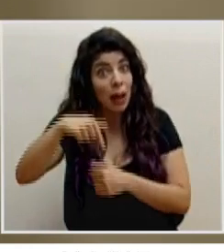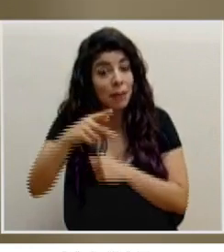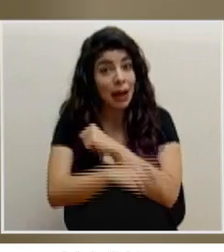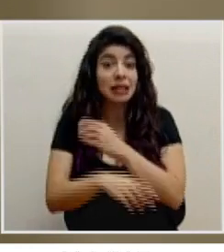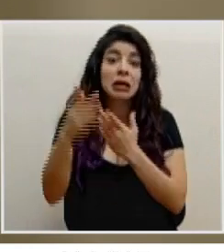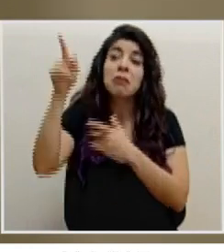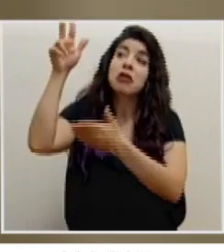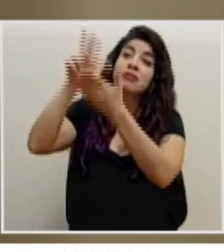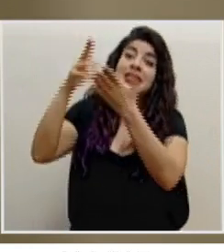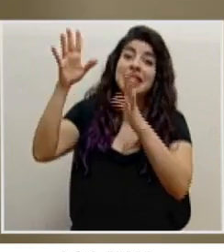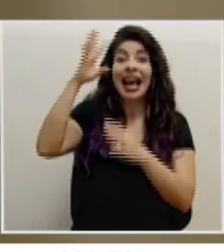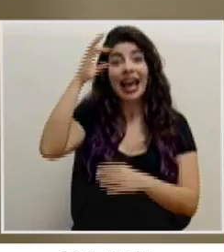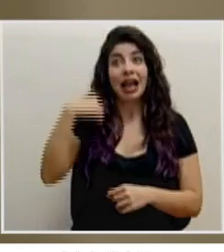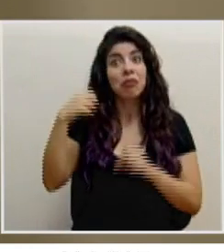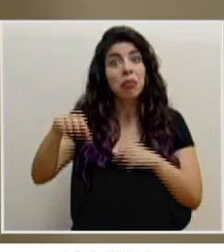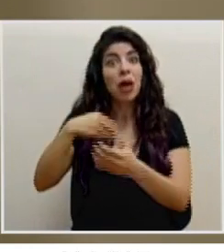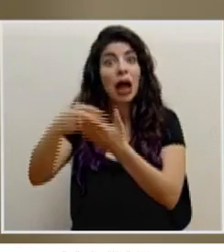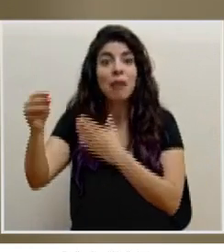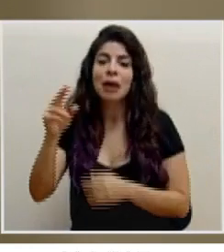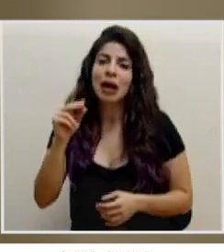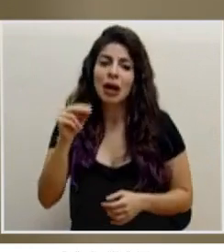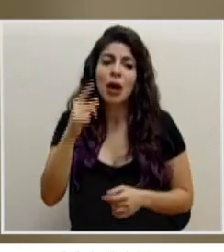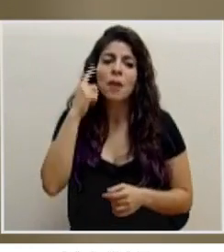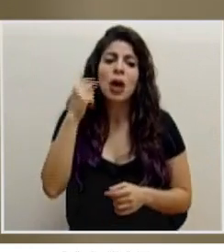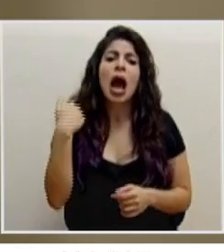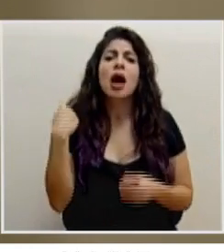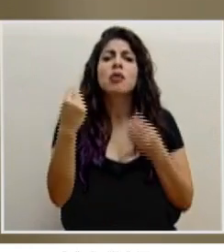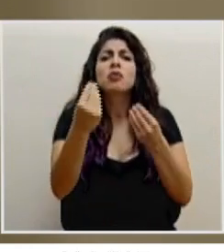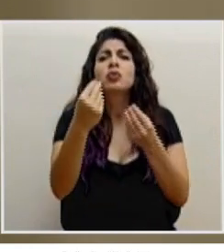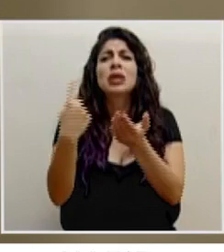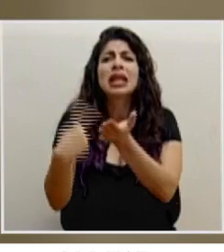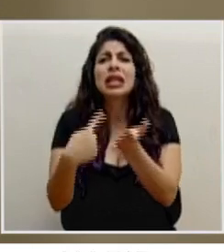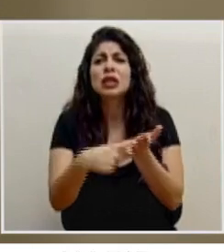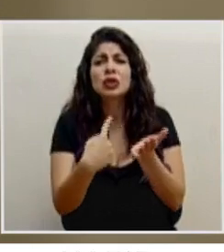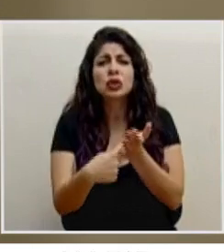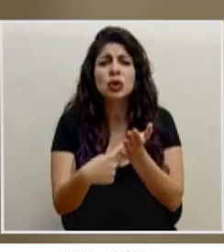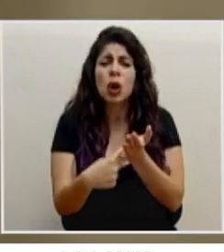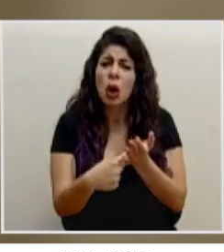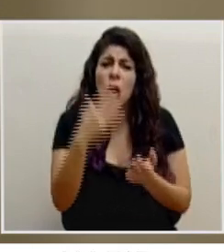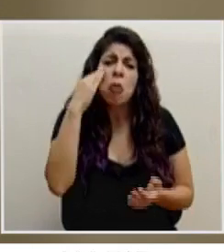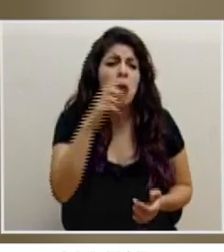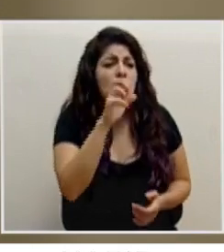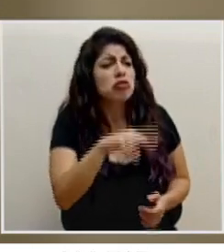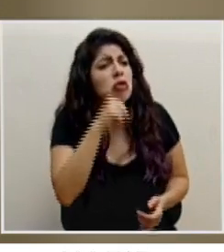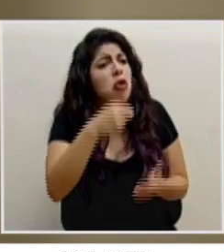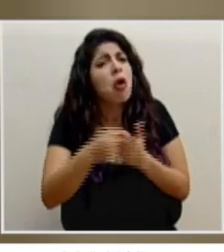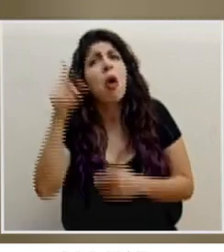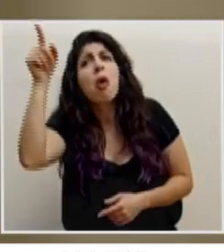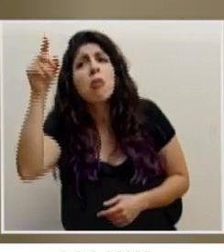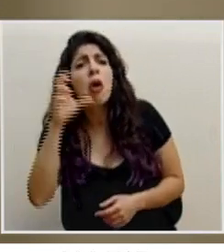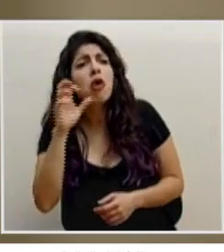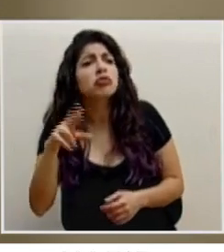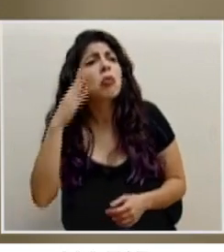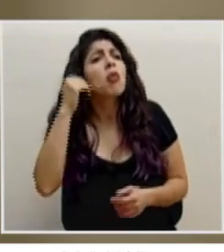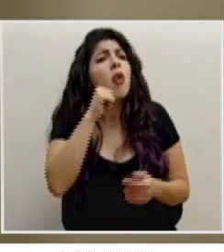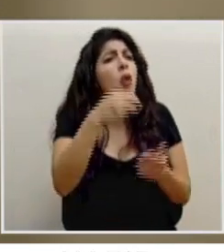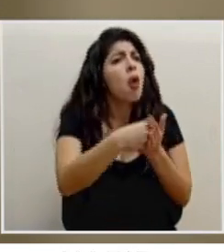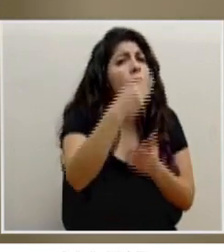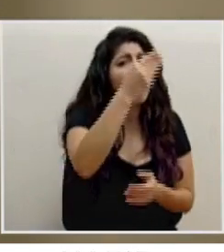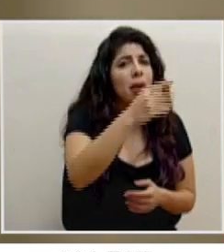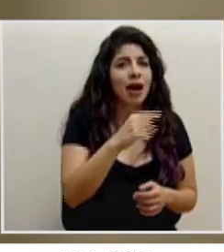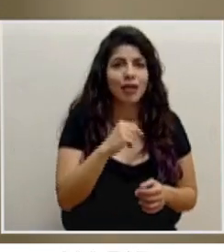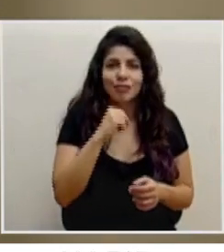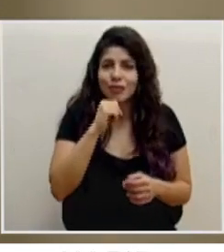país. Porque también en esto hay mucha discusión, que por qué es que no adquirimos tal vacuna o tal otra. No